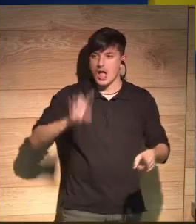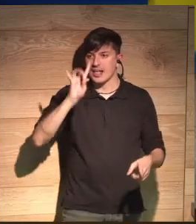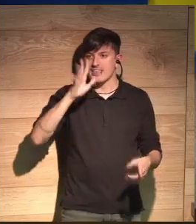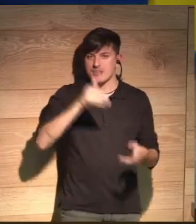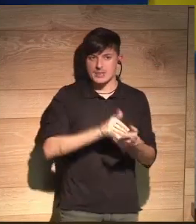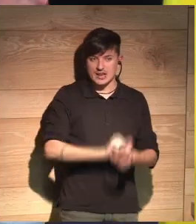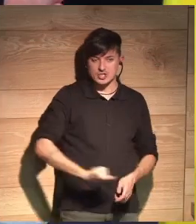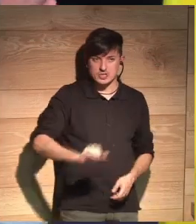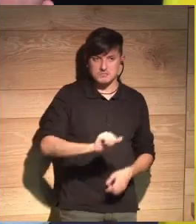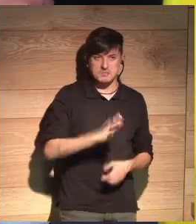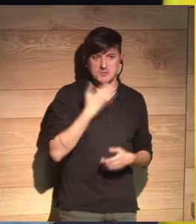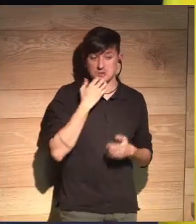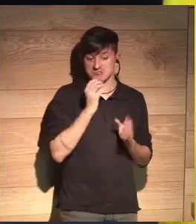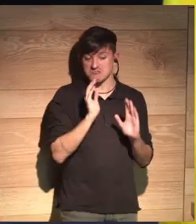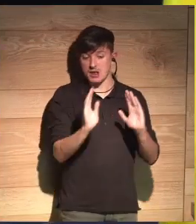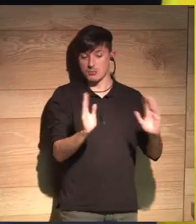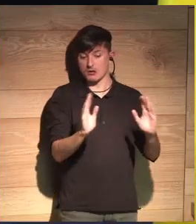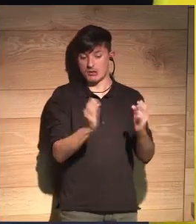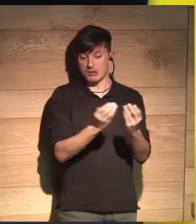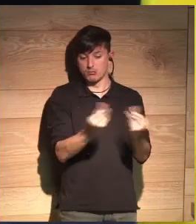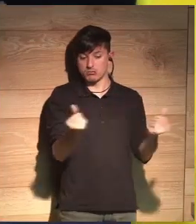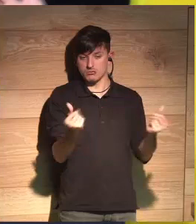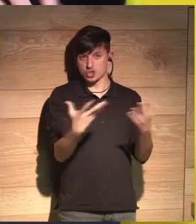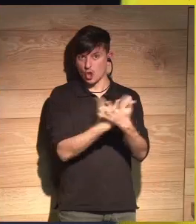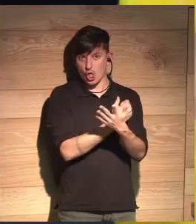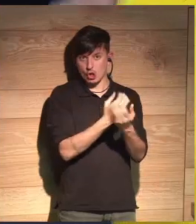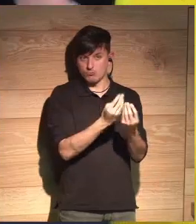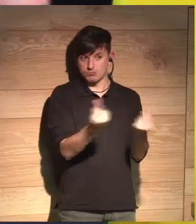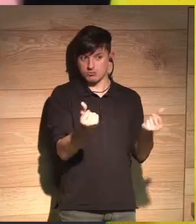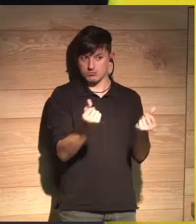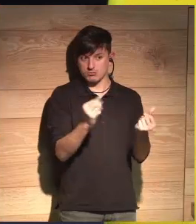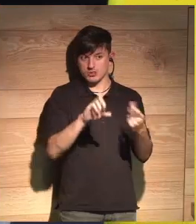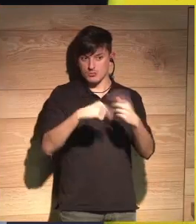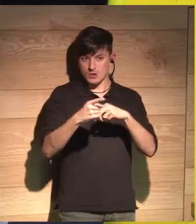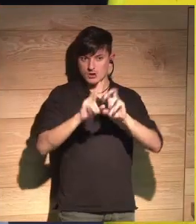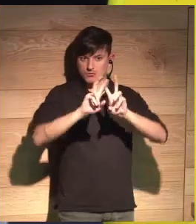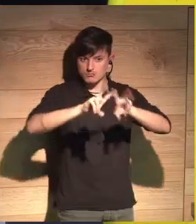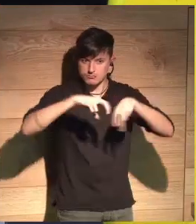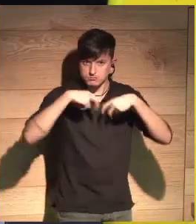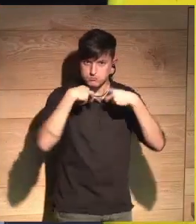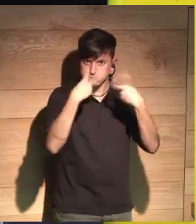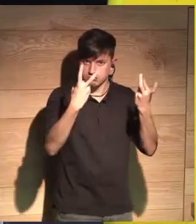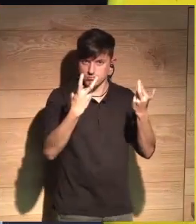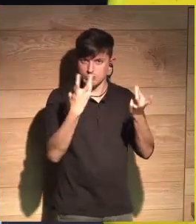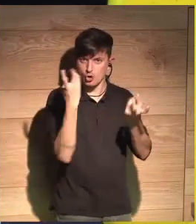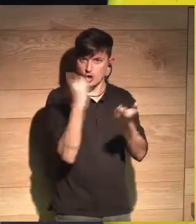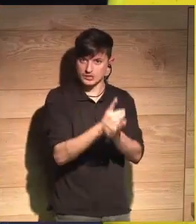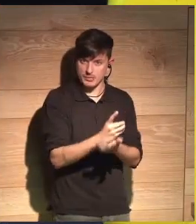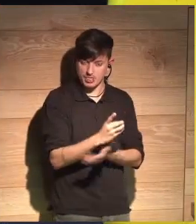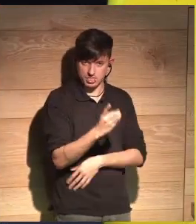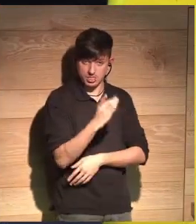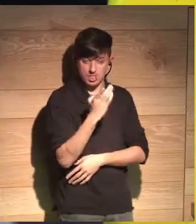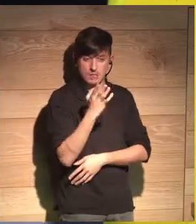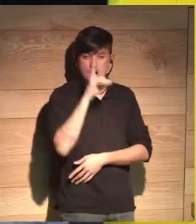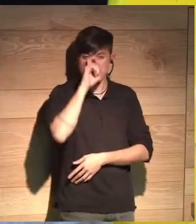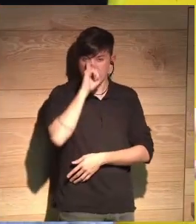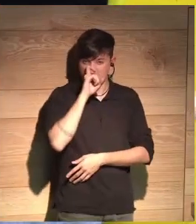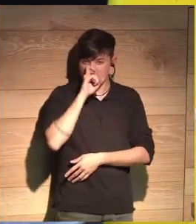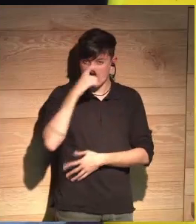pasamos por una época donde desapareció todo eso y después reemerge pero acordémonos que realmente